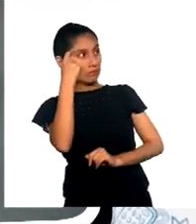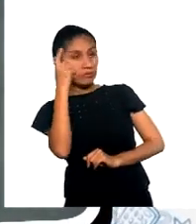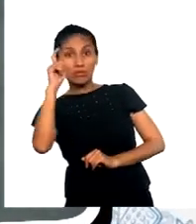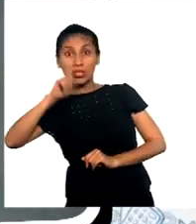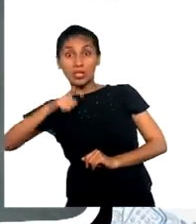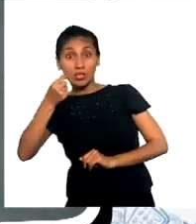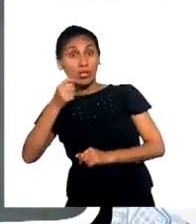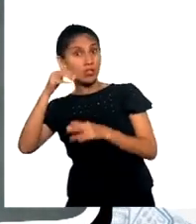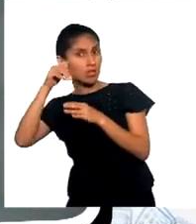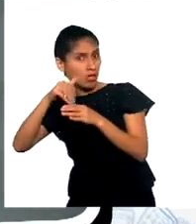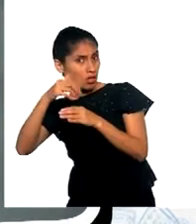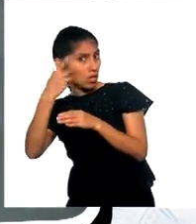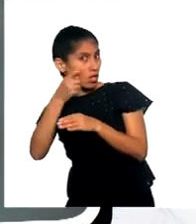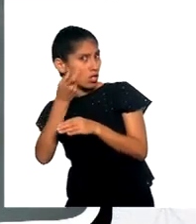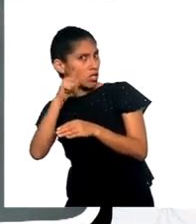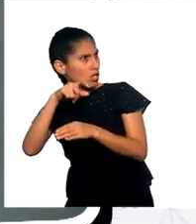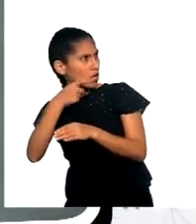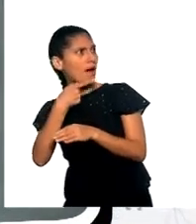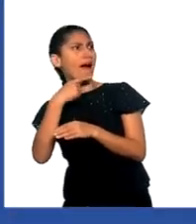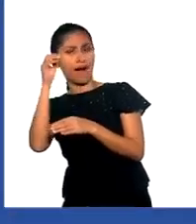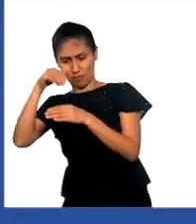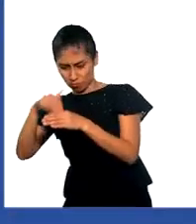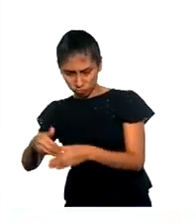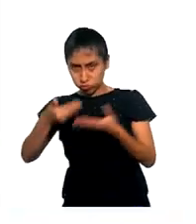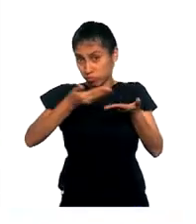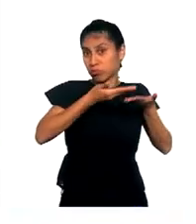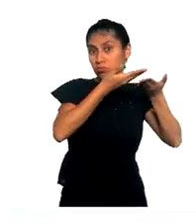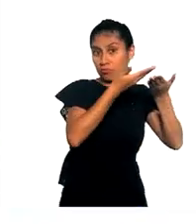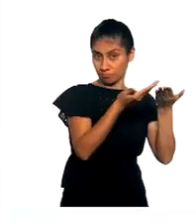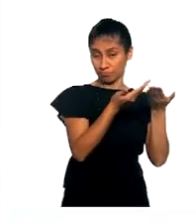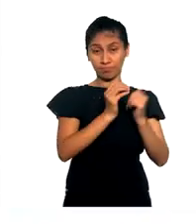evento que implique el uso de mucho dinero para resolverlo